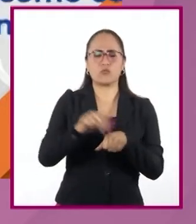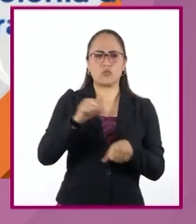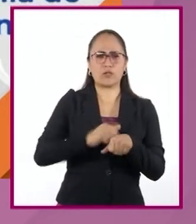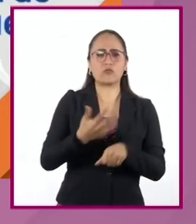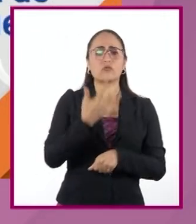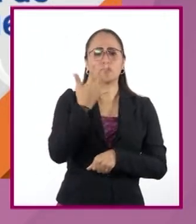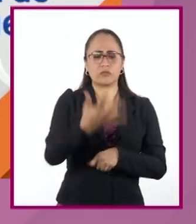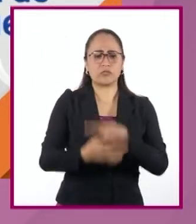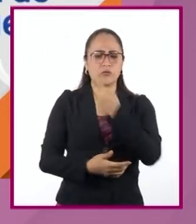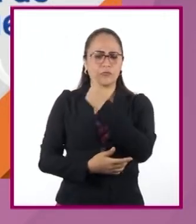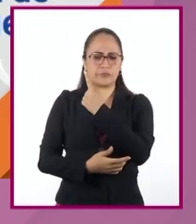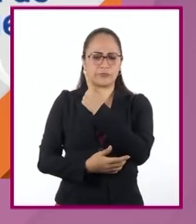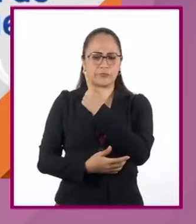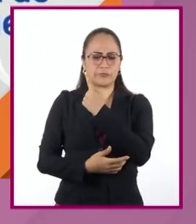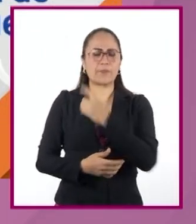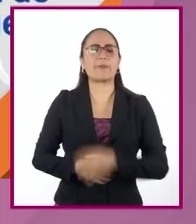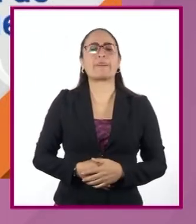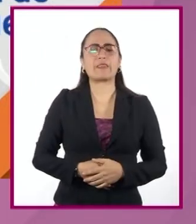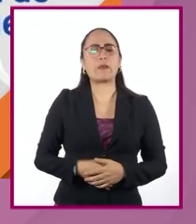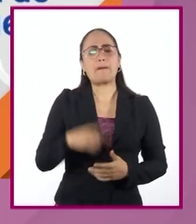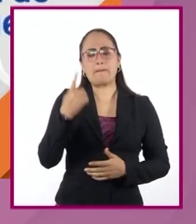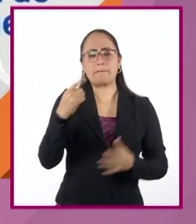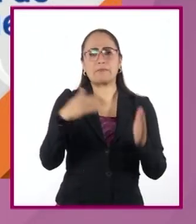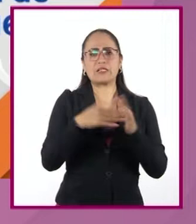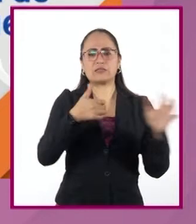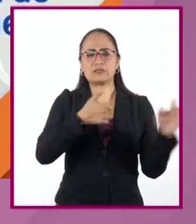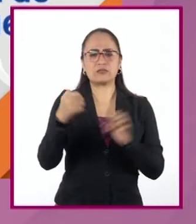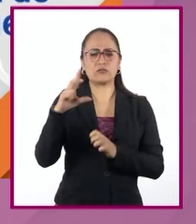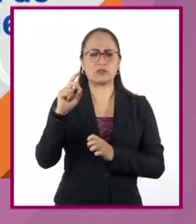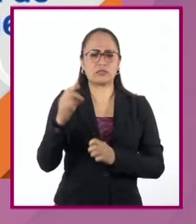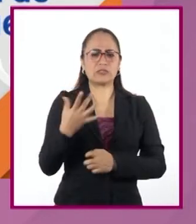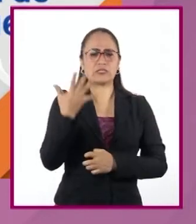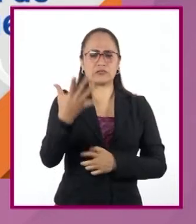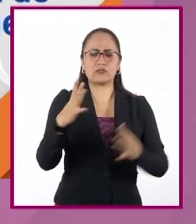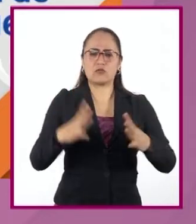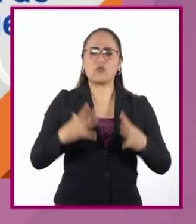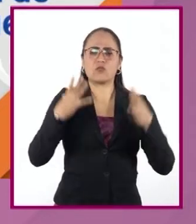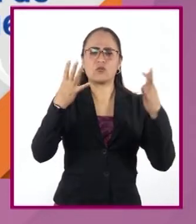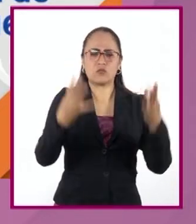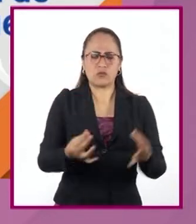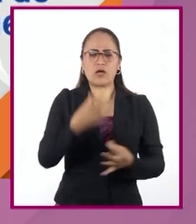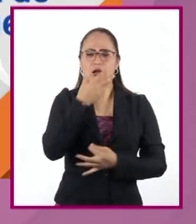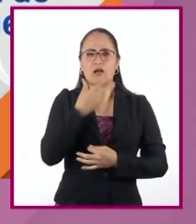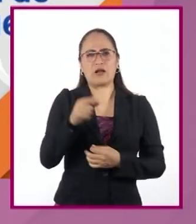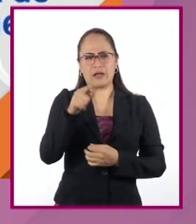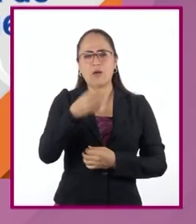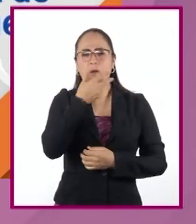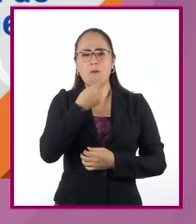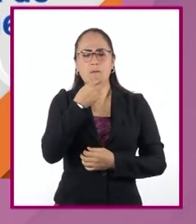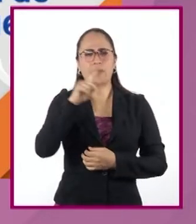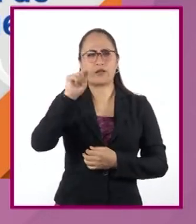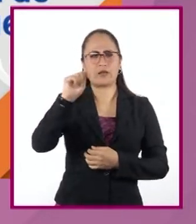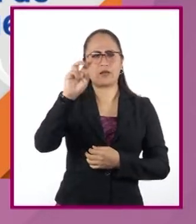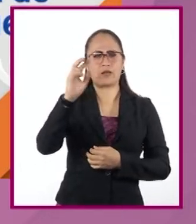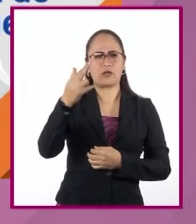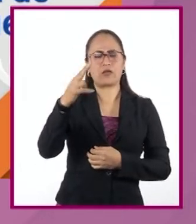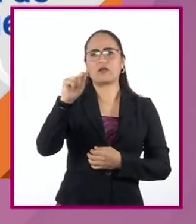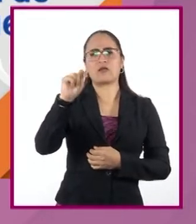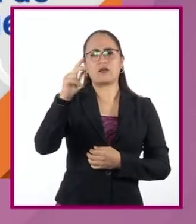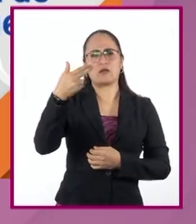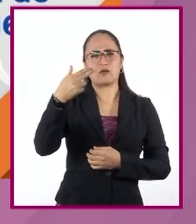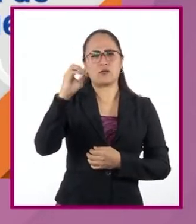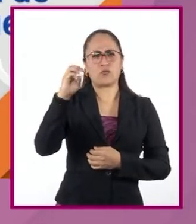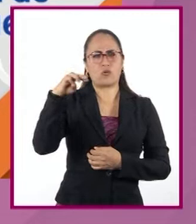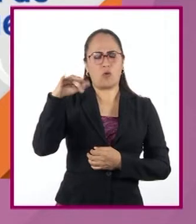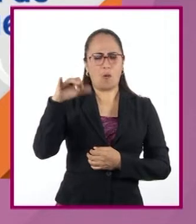para 1635, Connecticut es fundada por Thomas Hook, con la idea de ganar ventas